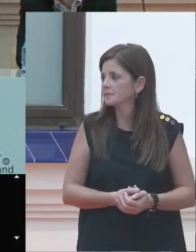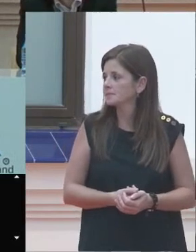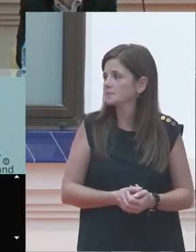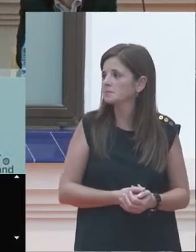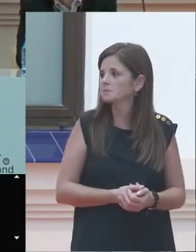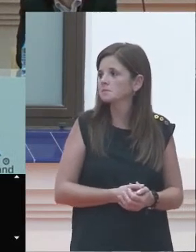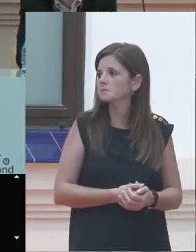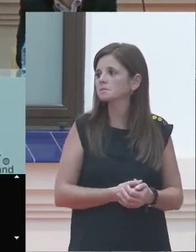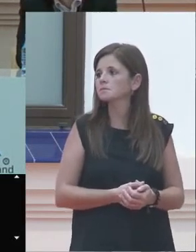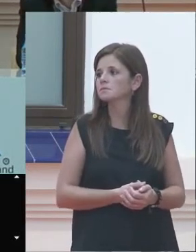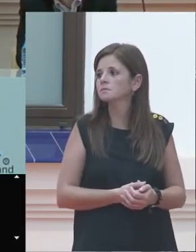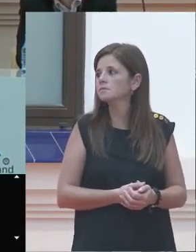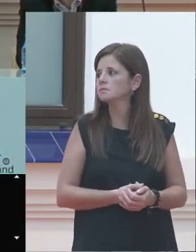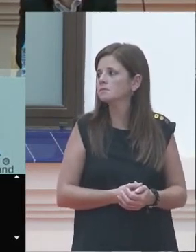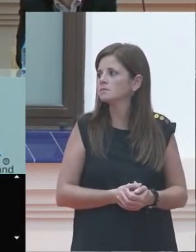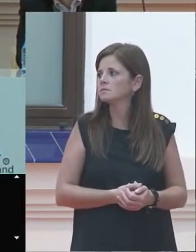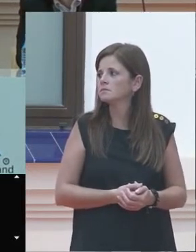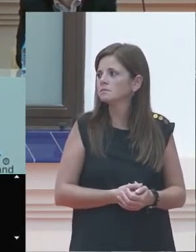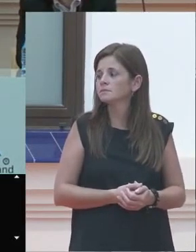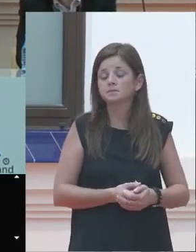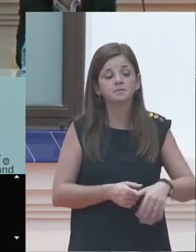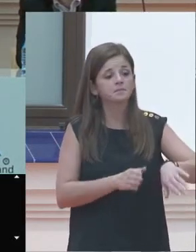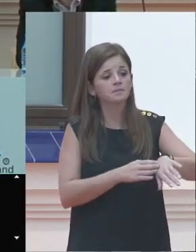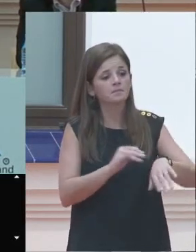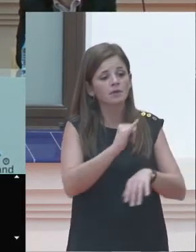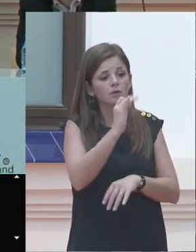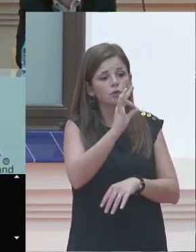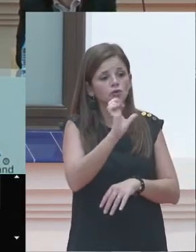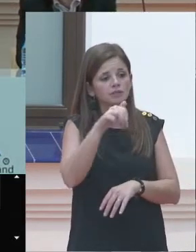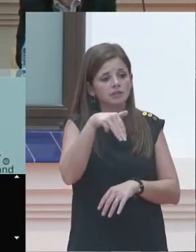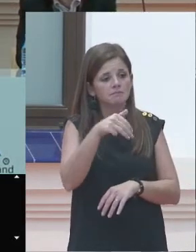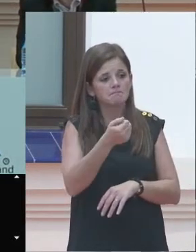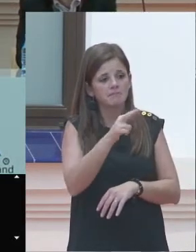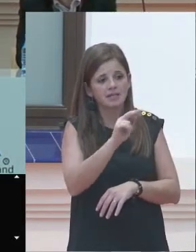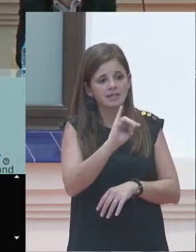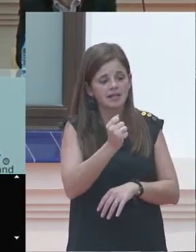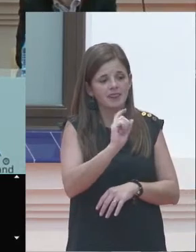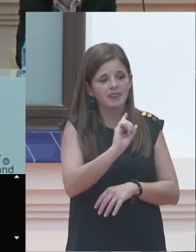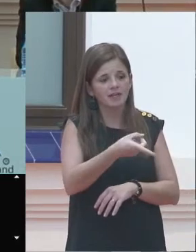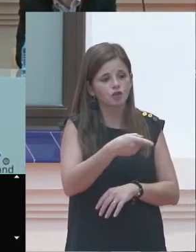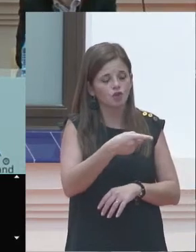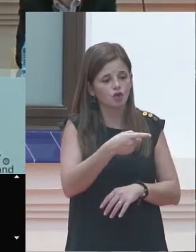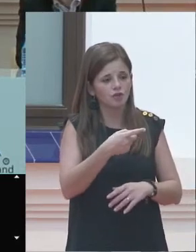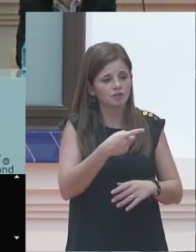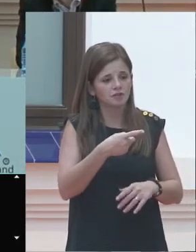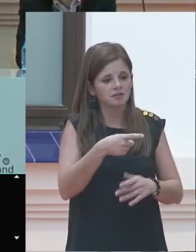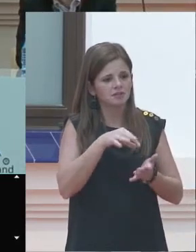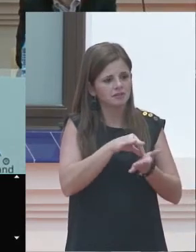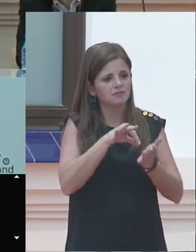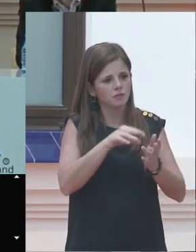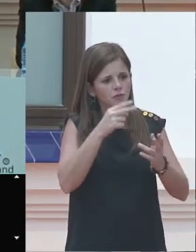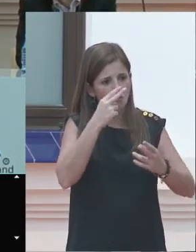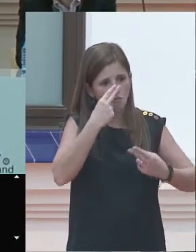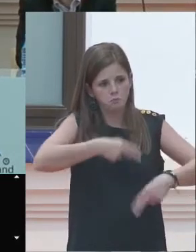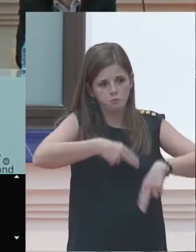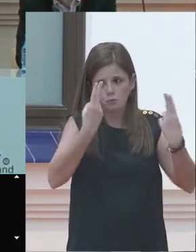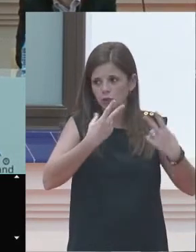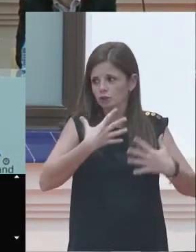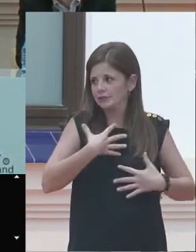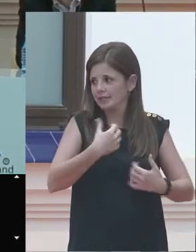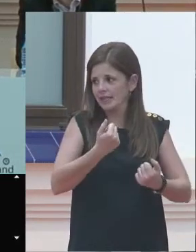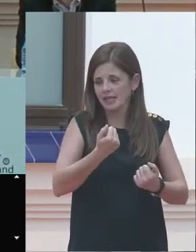a abrir. Bueno, a mi izquierda tengo a José María Cabanillas de San Segundo, es director de Sector Público y Sanidad de Consultoría e Integración de Sistemas en